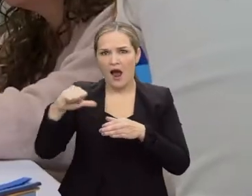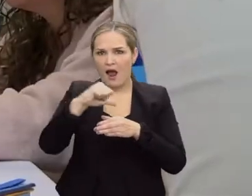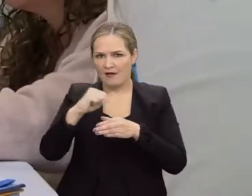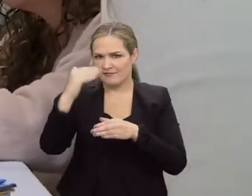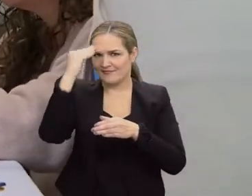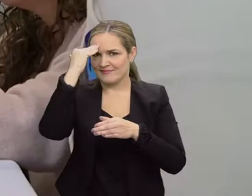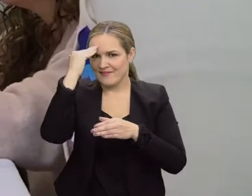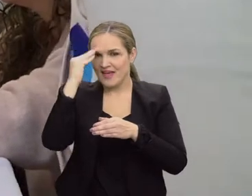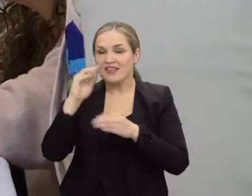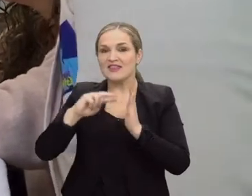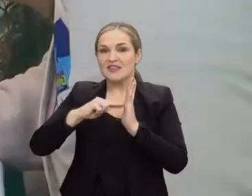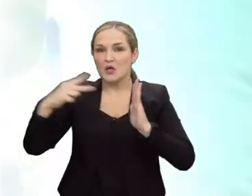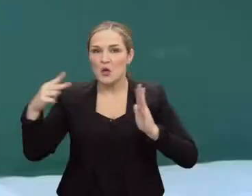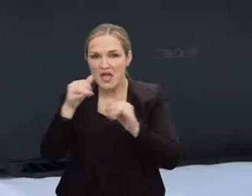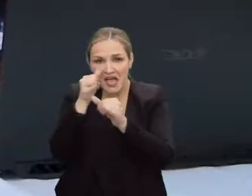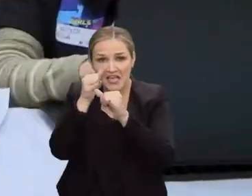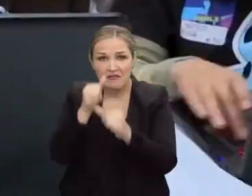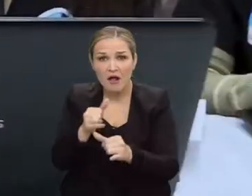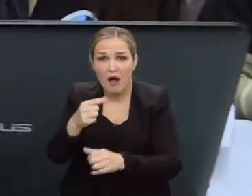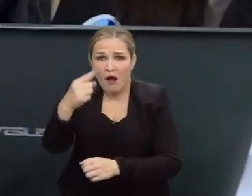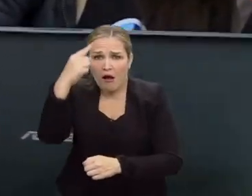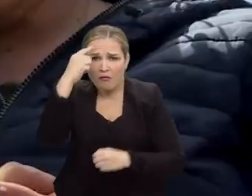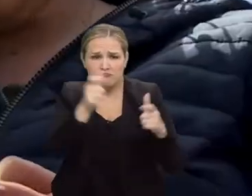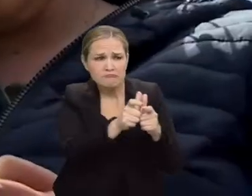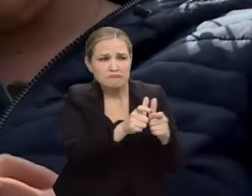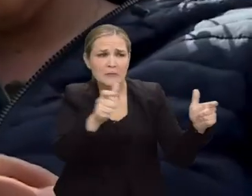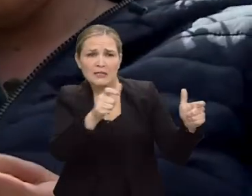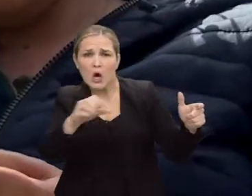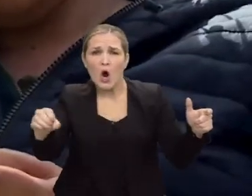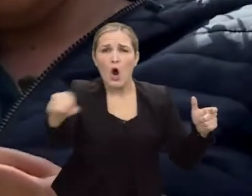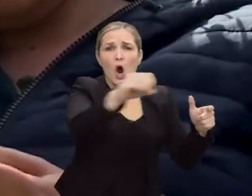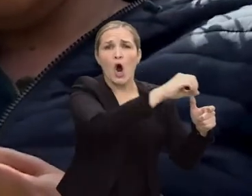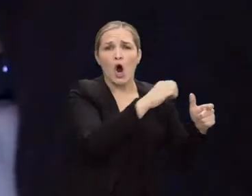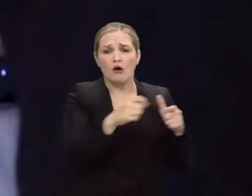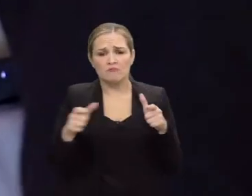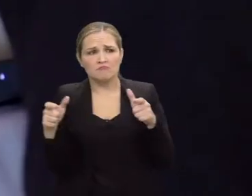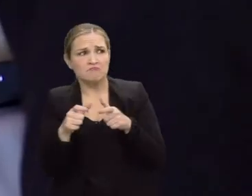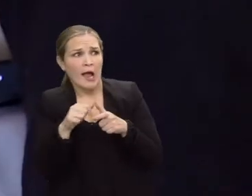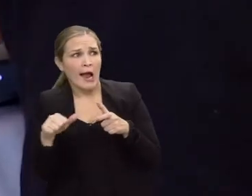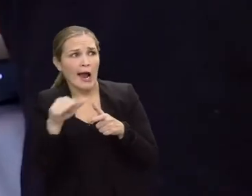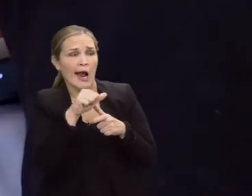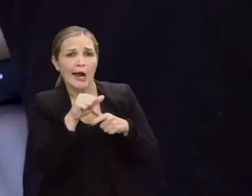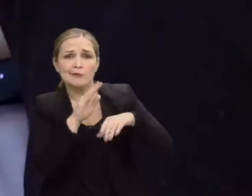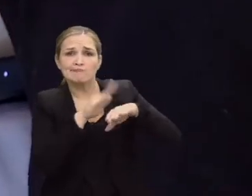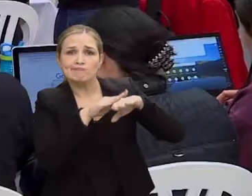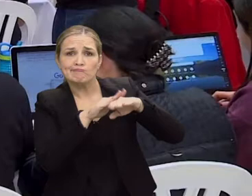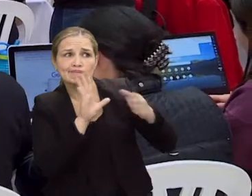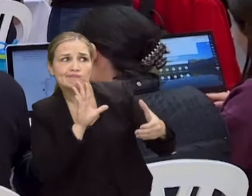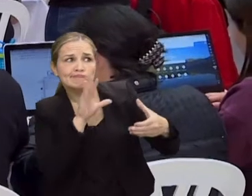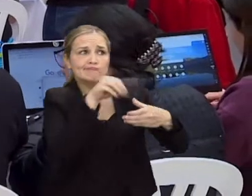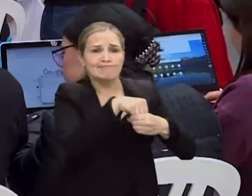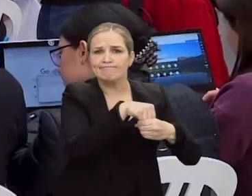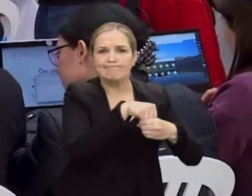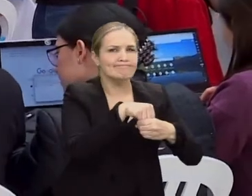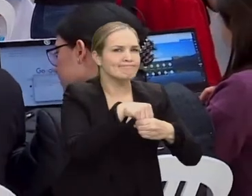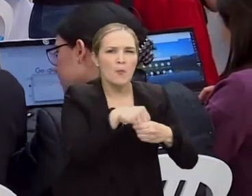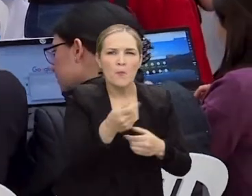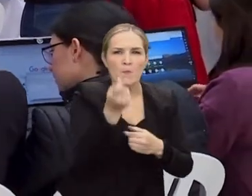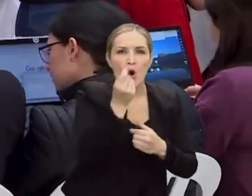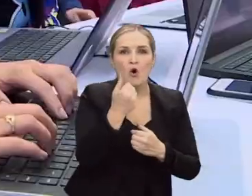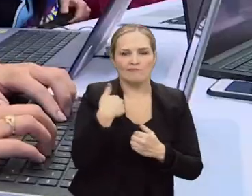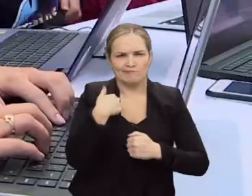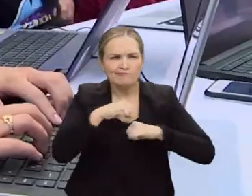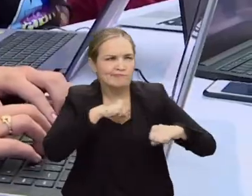mujeres en el campo de la tecnología y la ingeniería, a veces es algo complicado encontrar espacios de recogimiento en los cuales todas